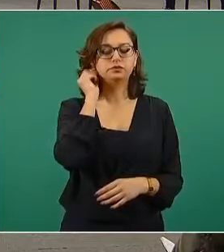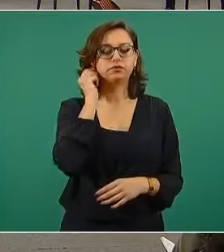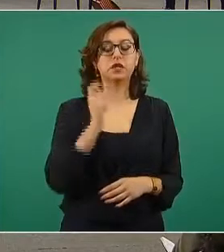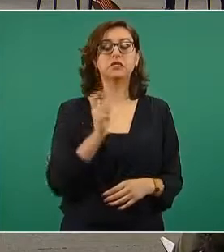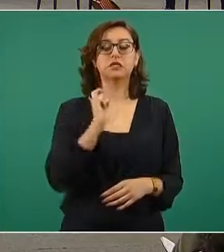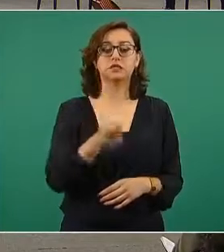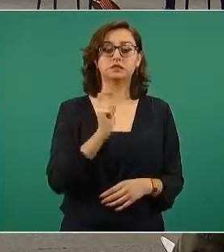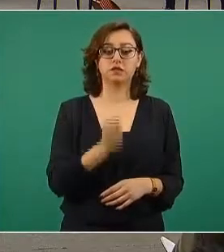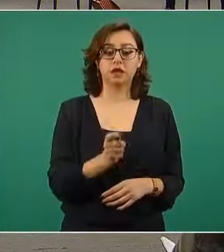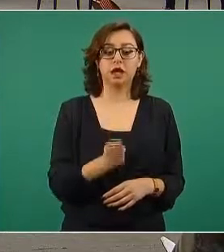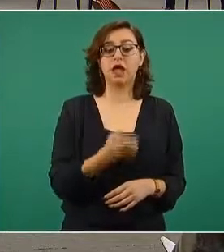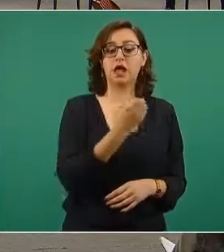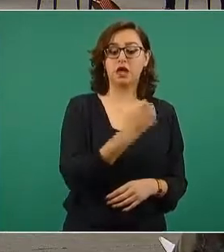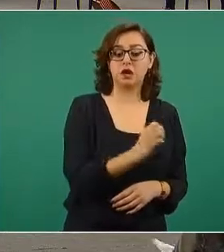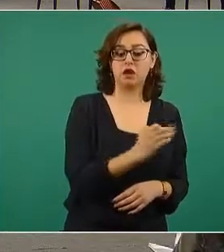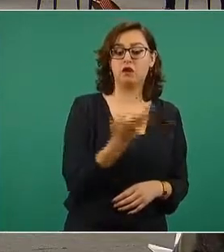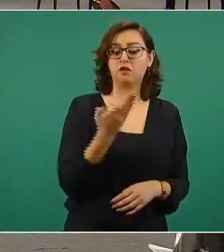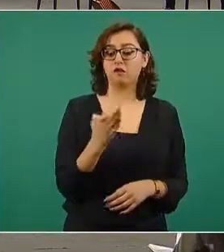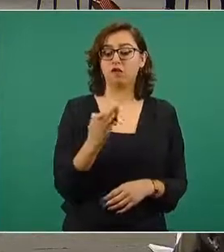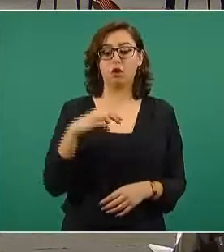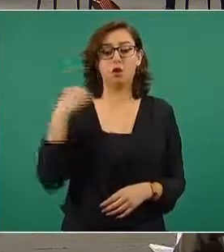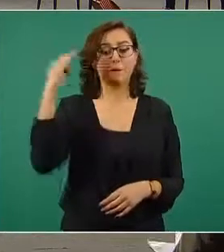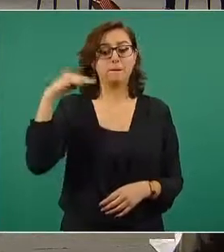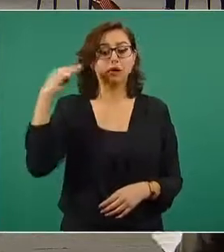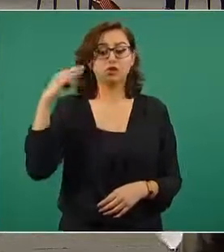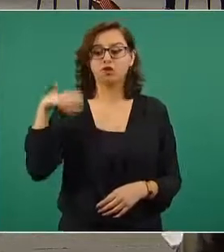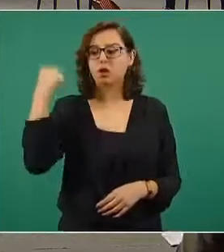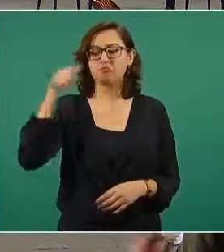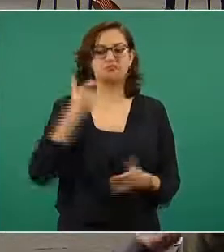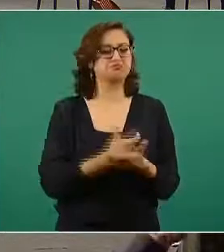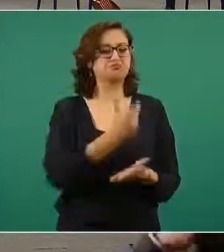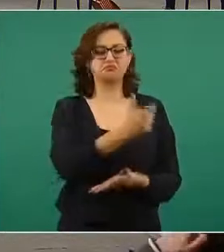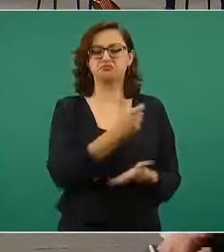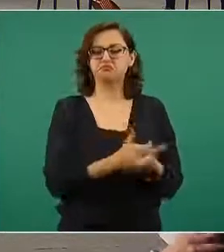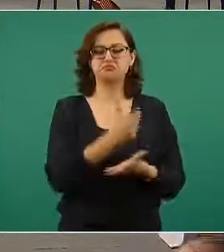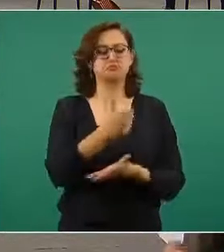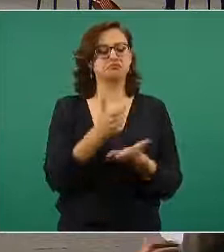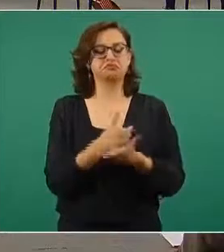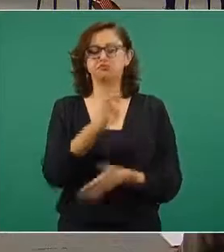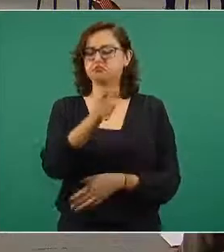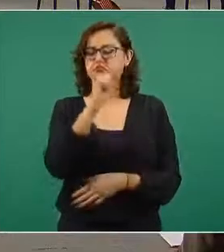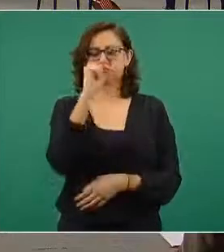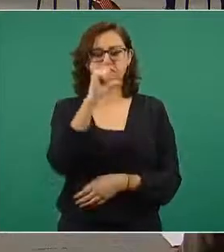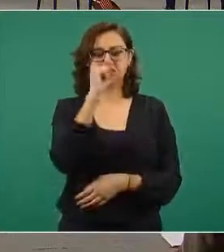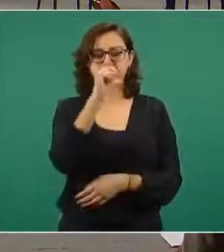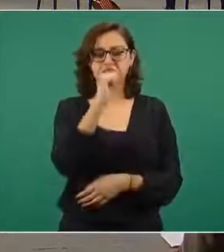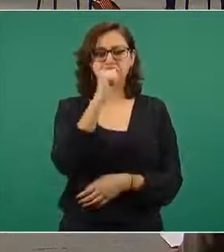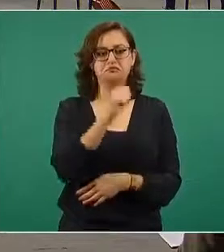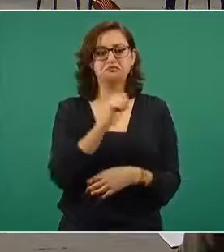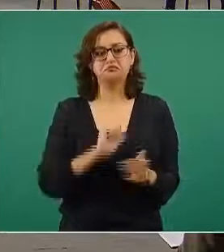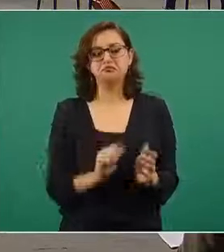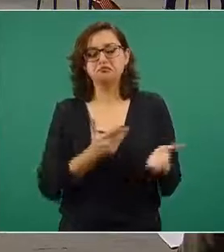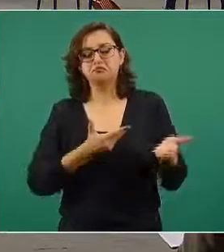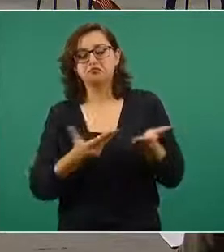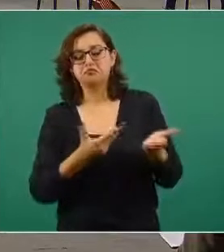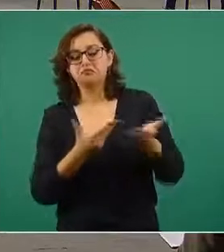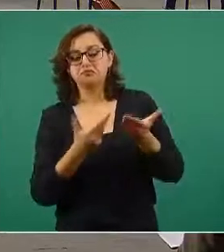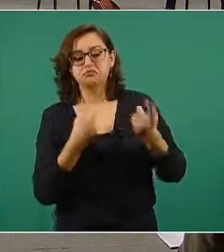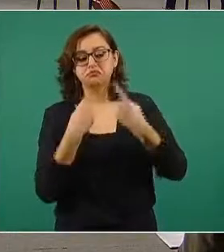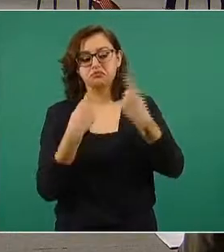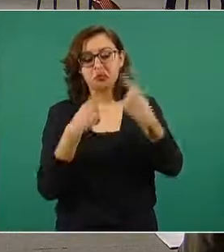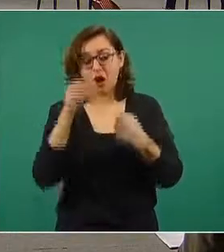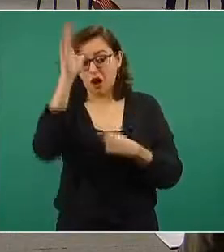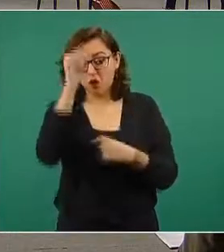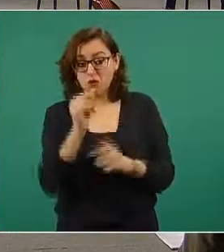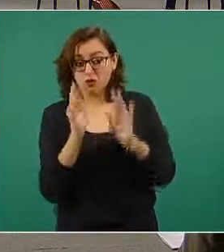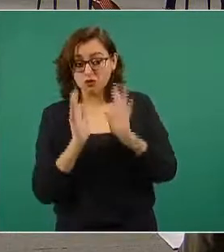enero, febrero, marzo y abril, y a partir de ahora, ya que en los acuerdos vamos con las empresas